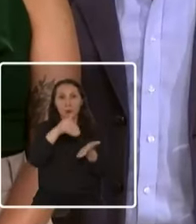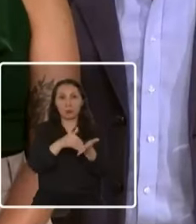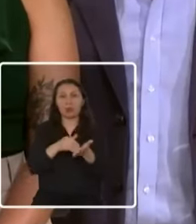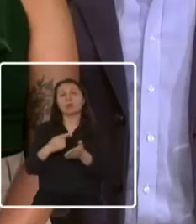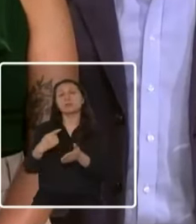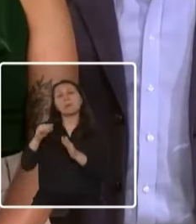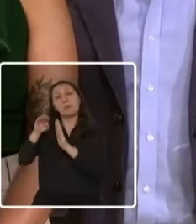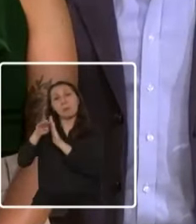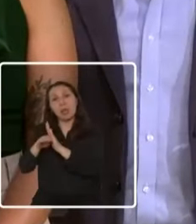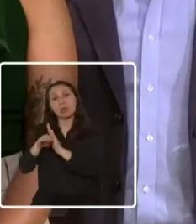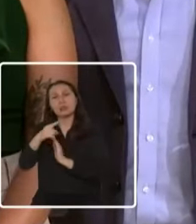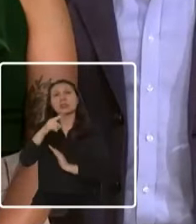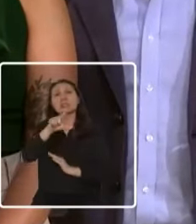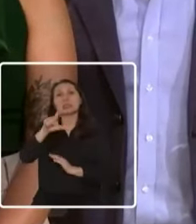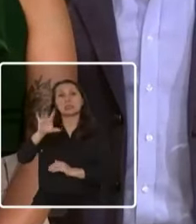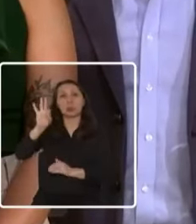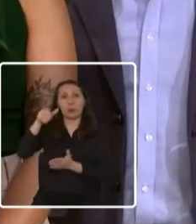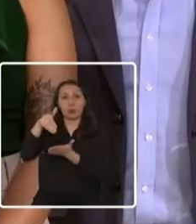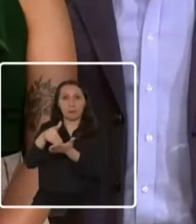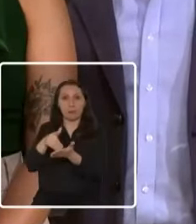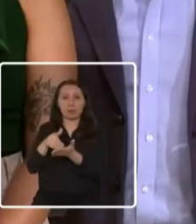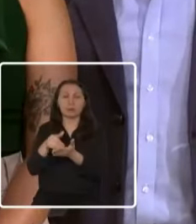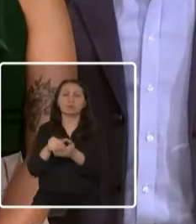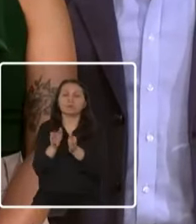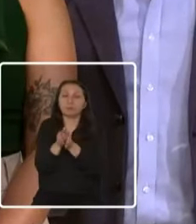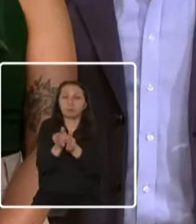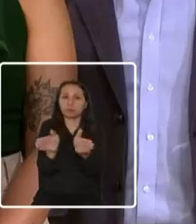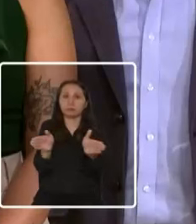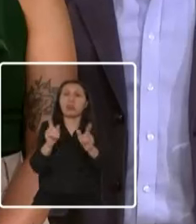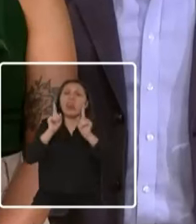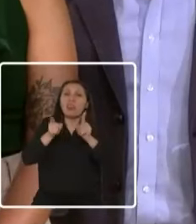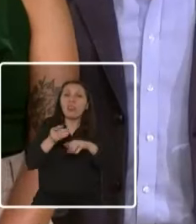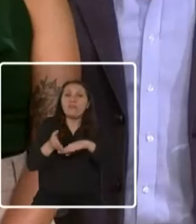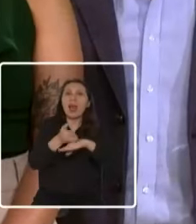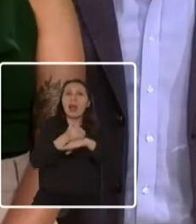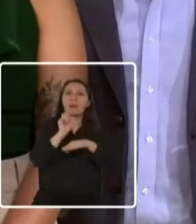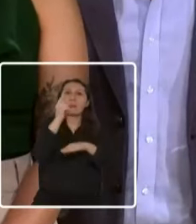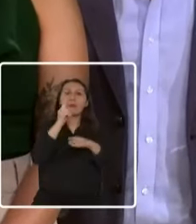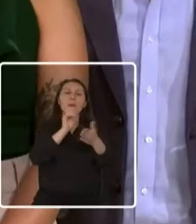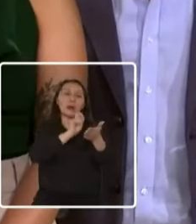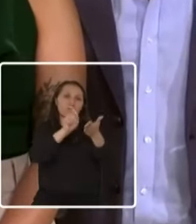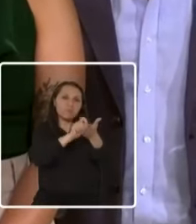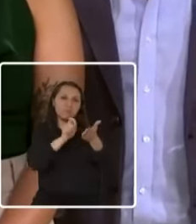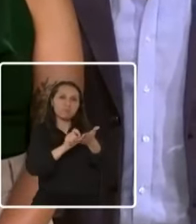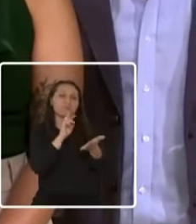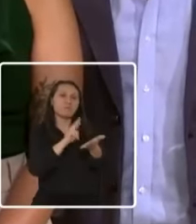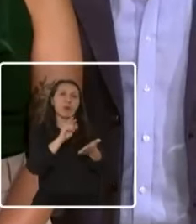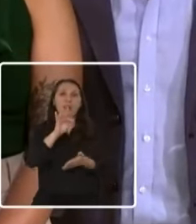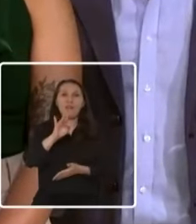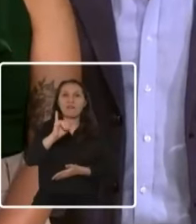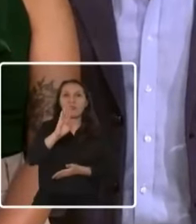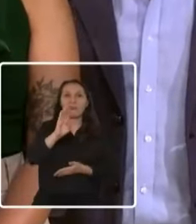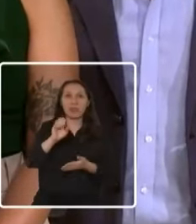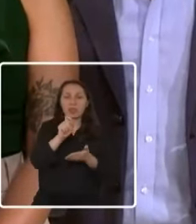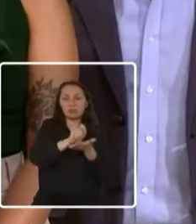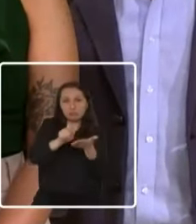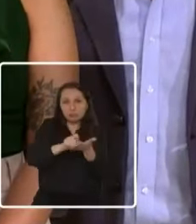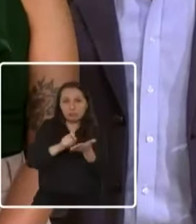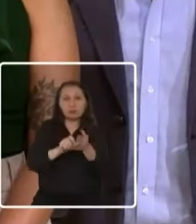menor, 750.000 pesos. Como saben, esto requiere la aplicación previa de la ficha FIBE. Hoy día ya se han liberado